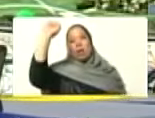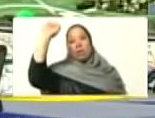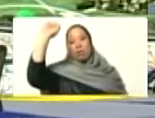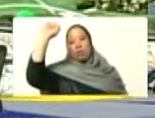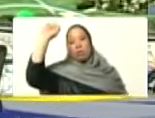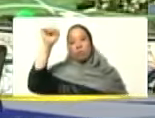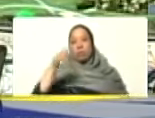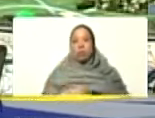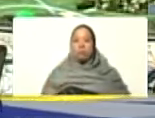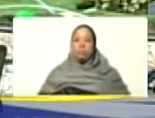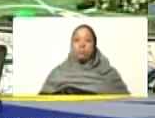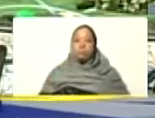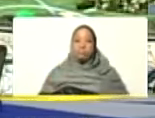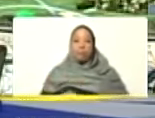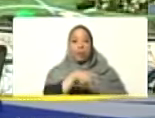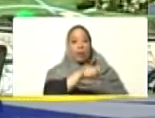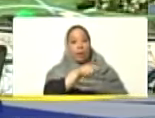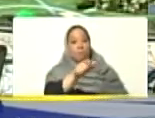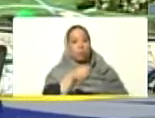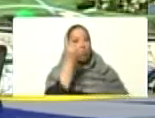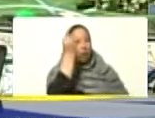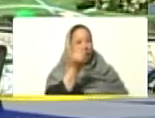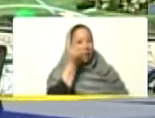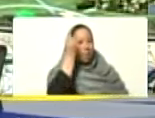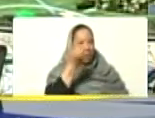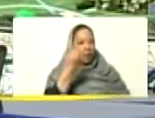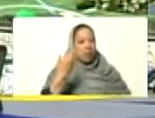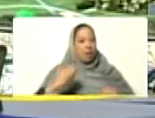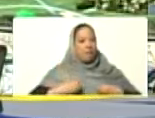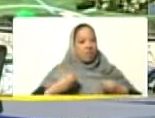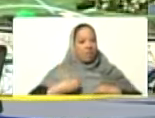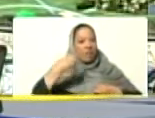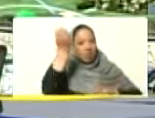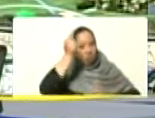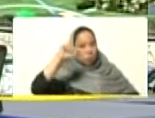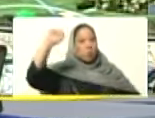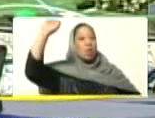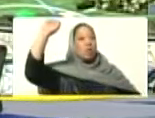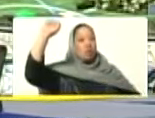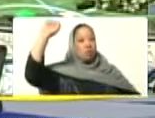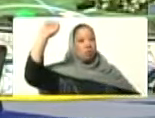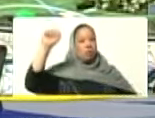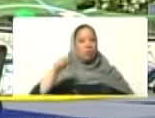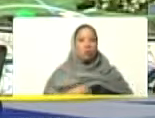de la sociedad socialista. La sociedad socialista